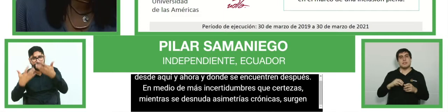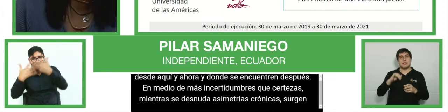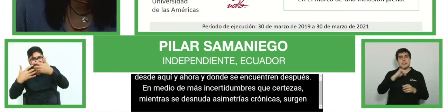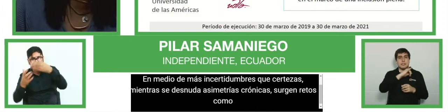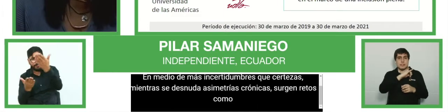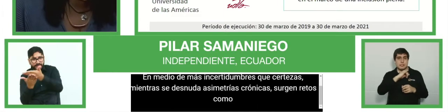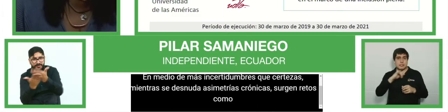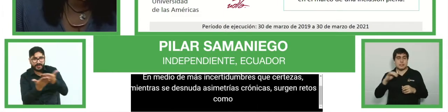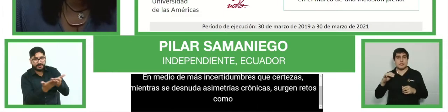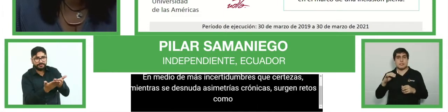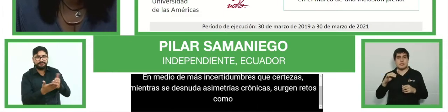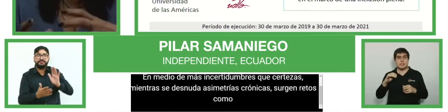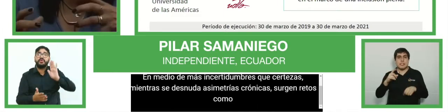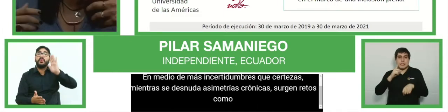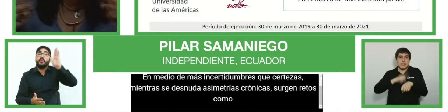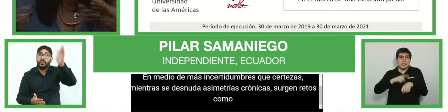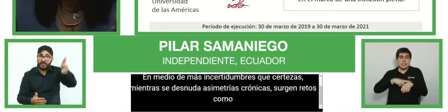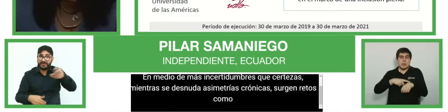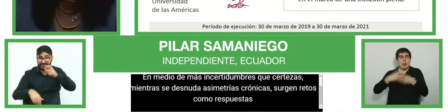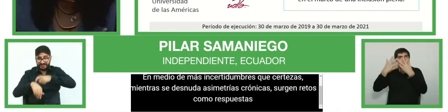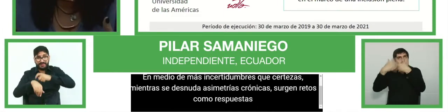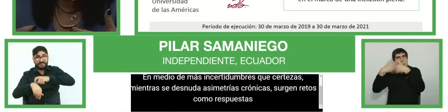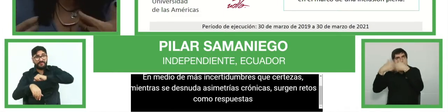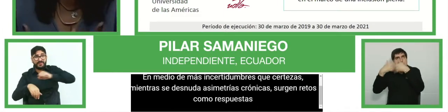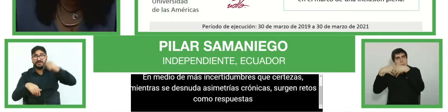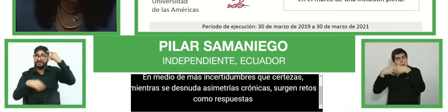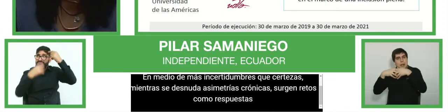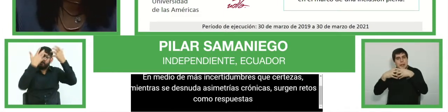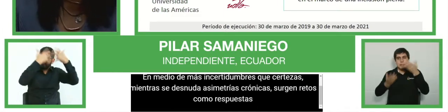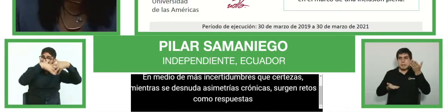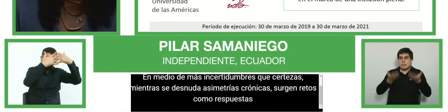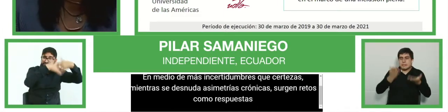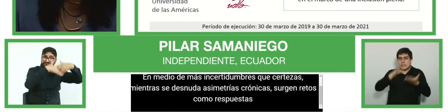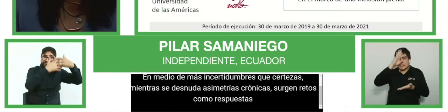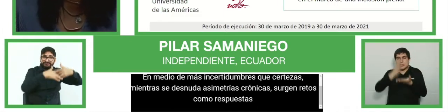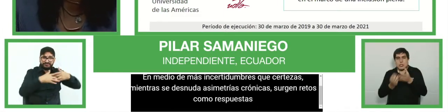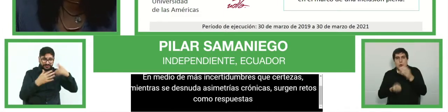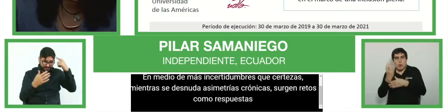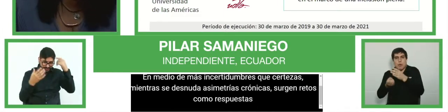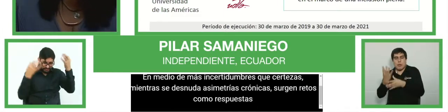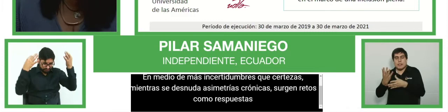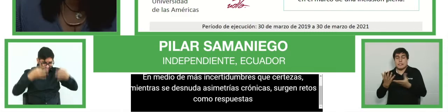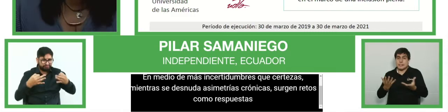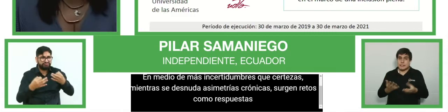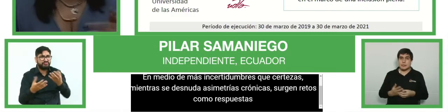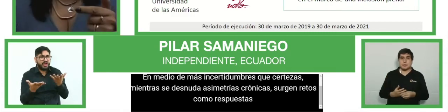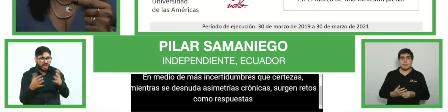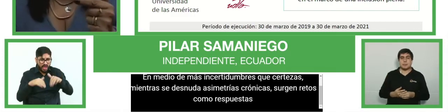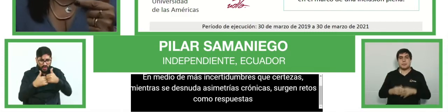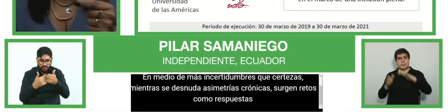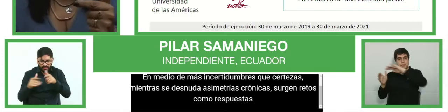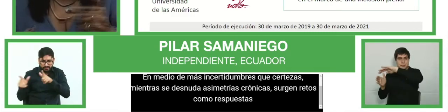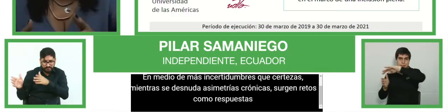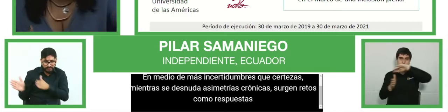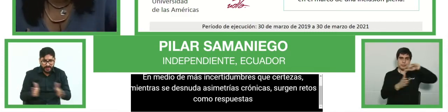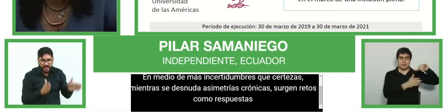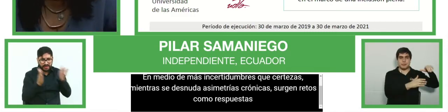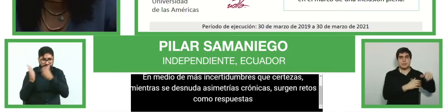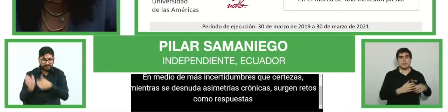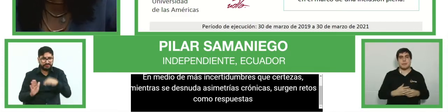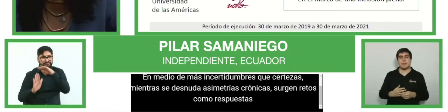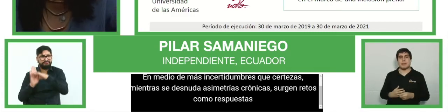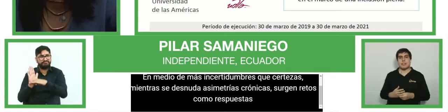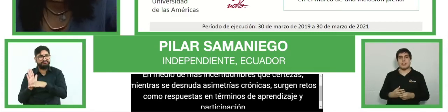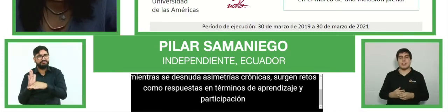dispongamos de tiempo para reflexionar y sopesar decisiones. Por otro lado, al vincular